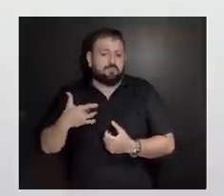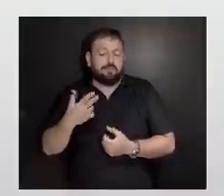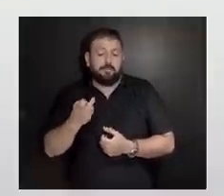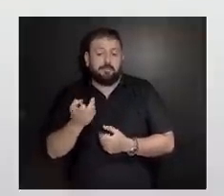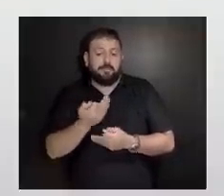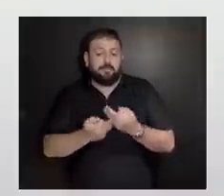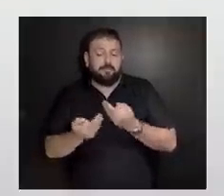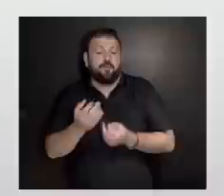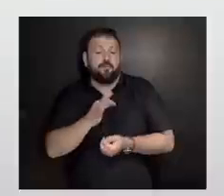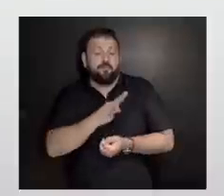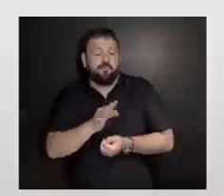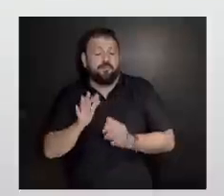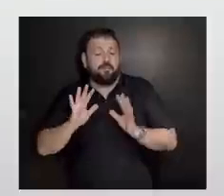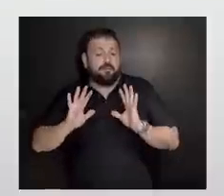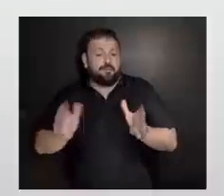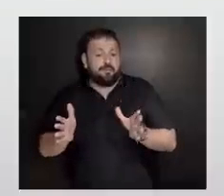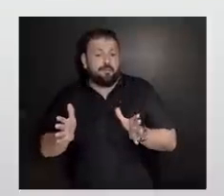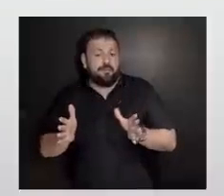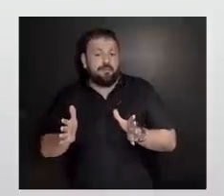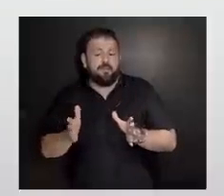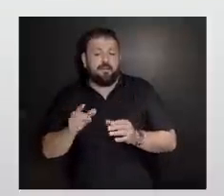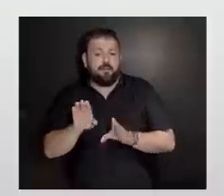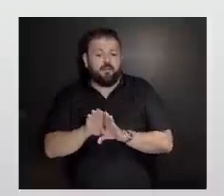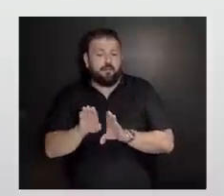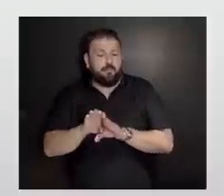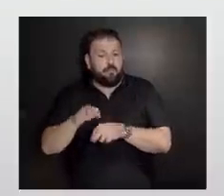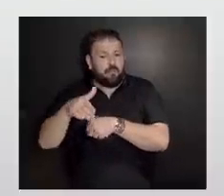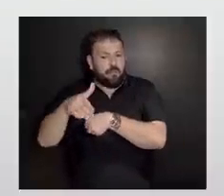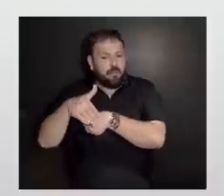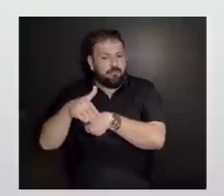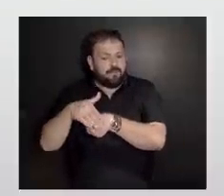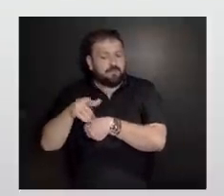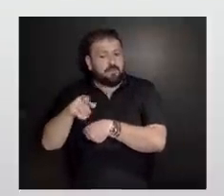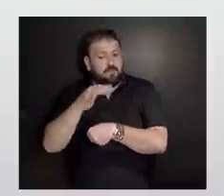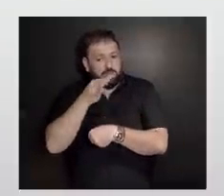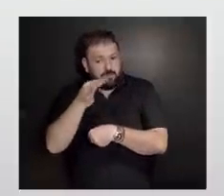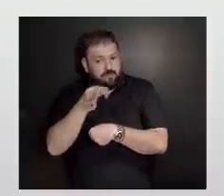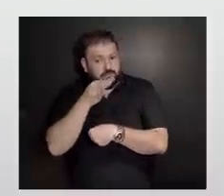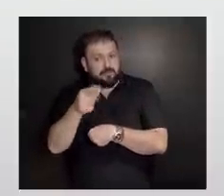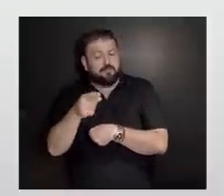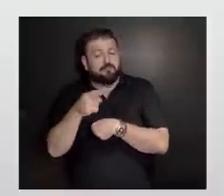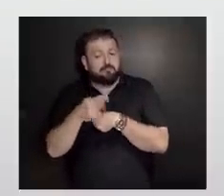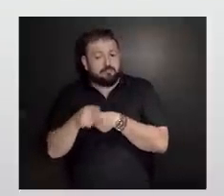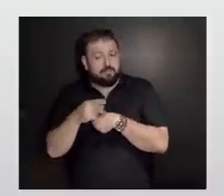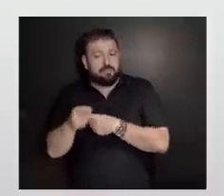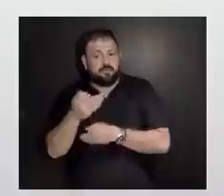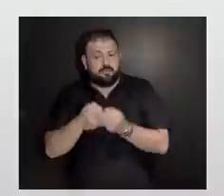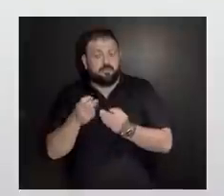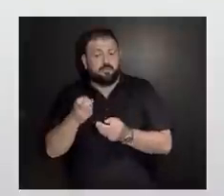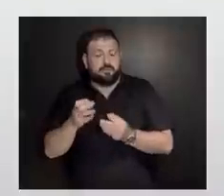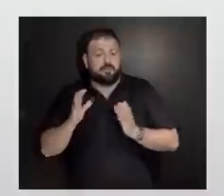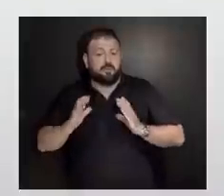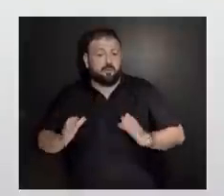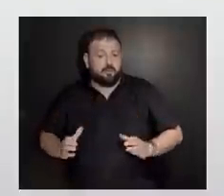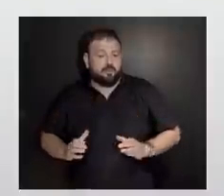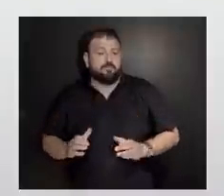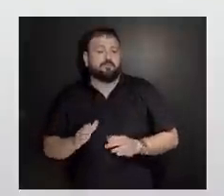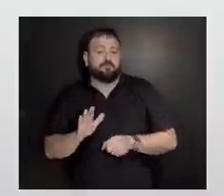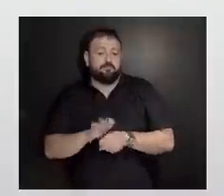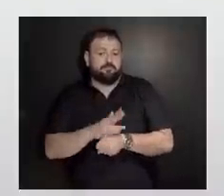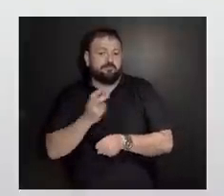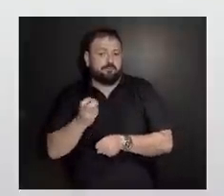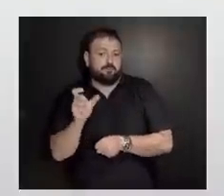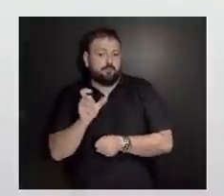síntoma, pues ya es como una alerta roja que nos está dando nuestro cuerpo de que se están produciendo. Y pues en este